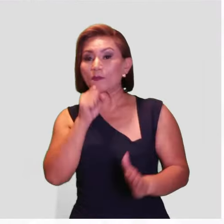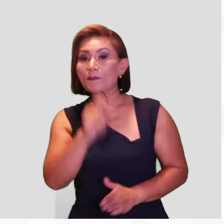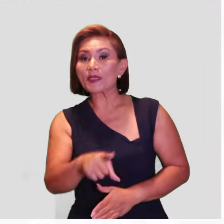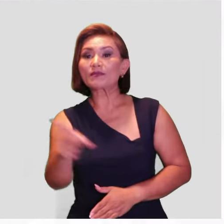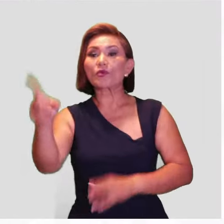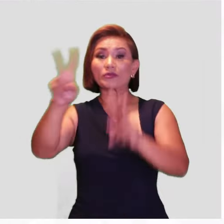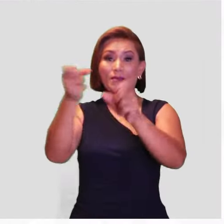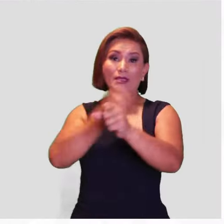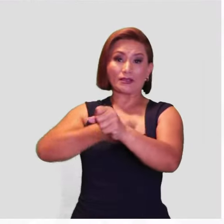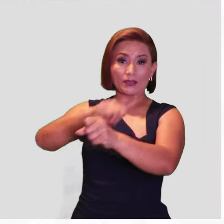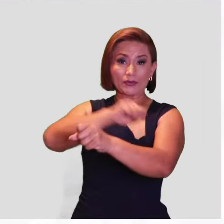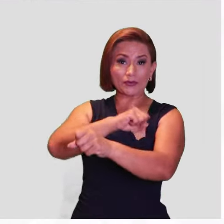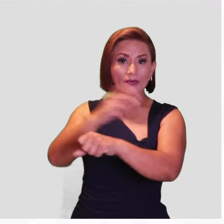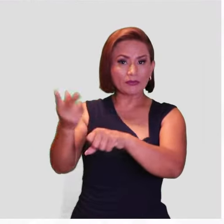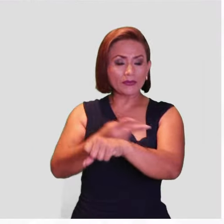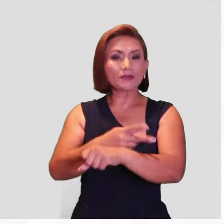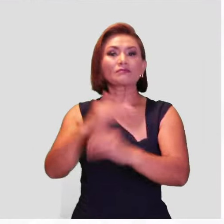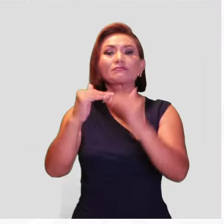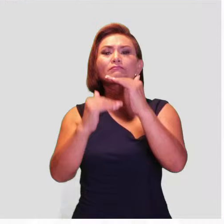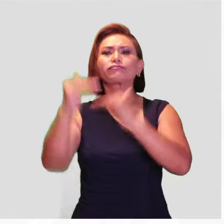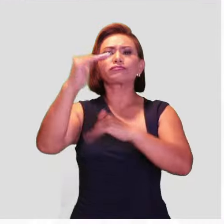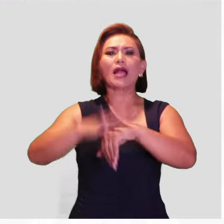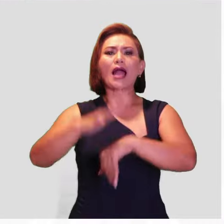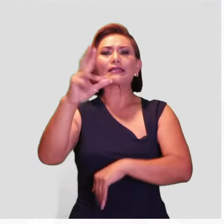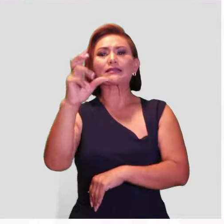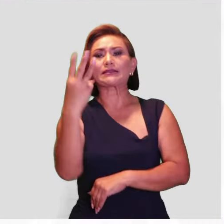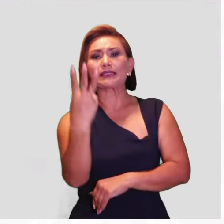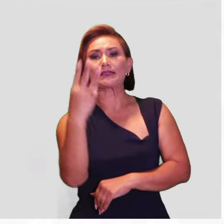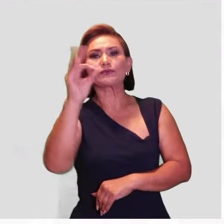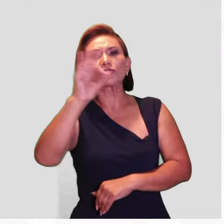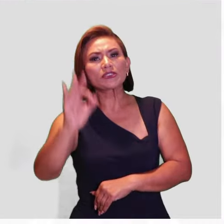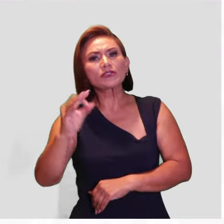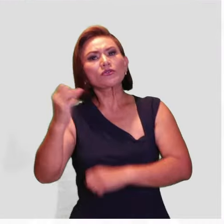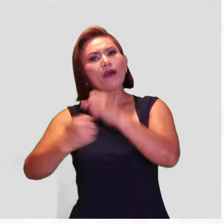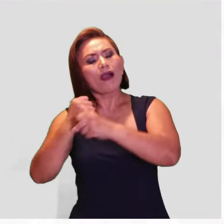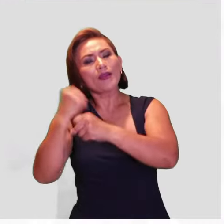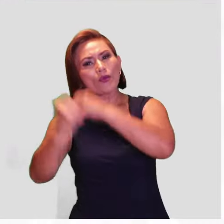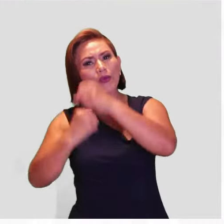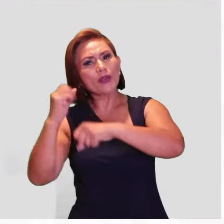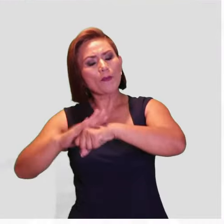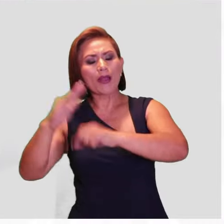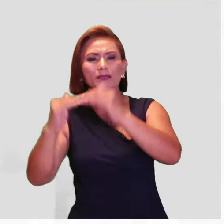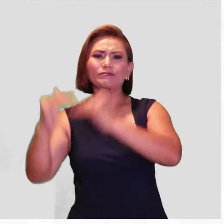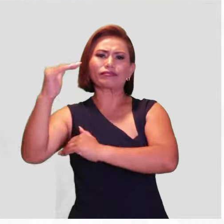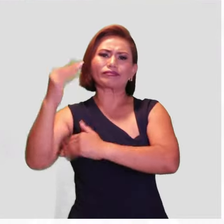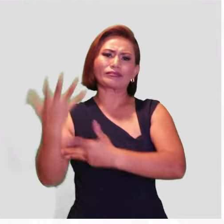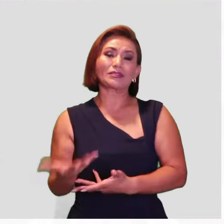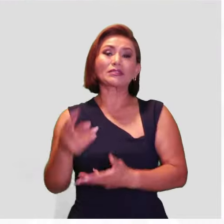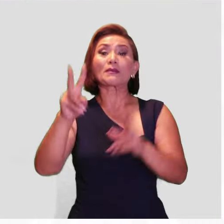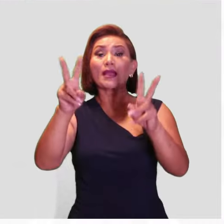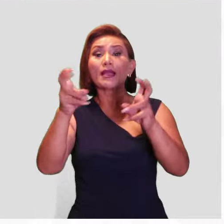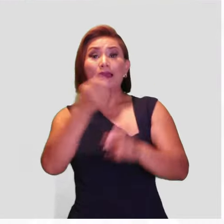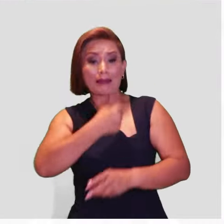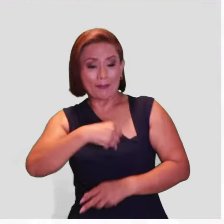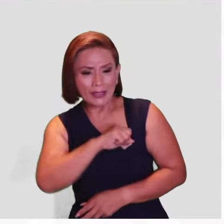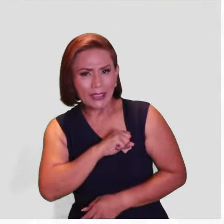una tasa de crecimiento del 3% anual. Por ello, la demanda del sistema de salud es insuficiente, no tiene la capacidad